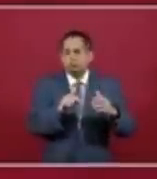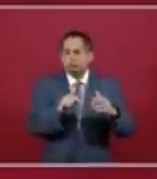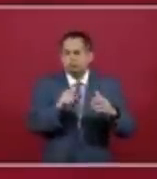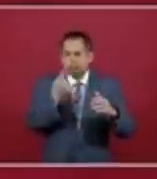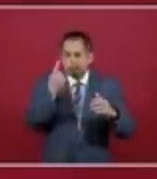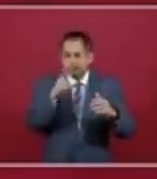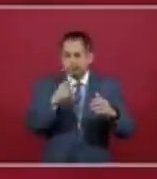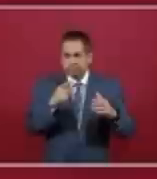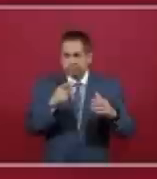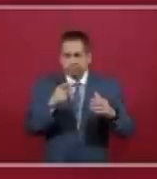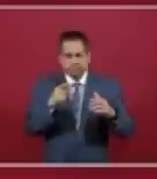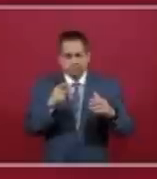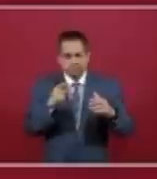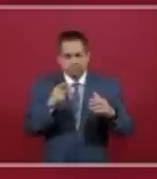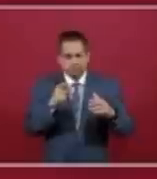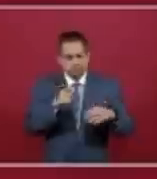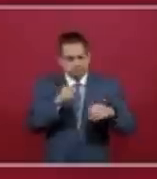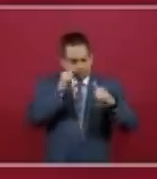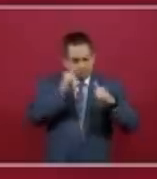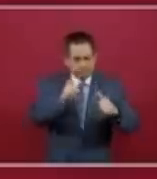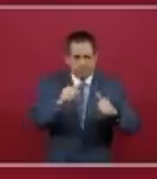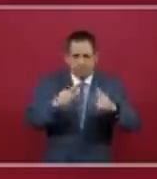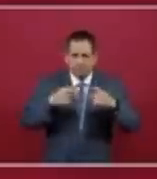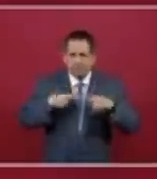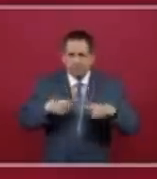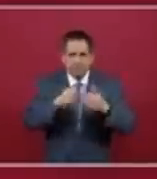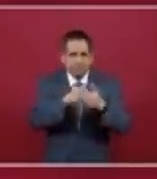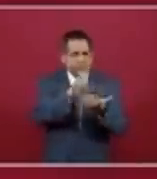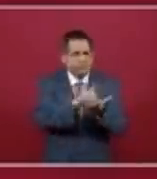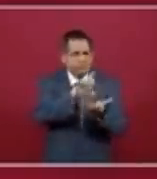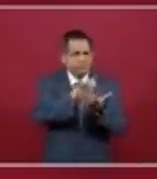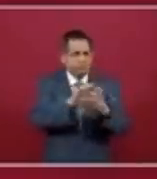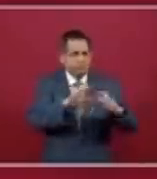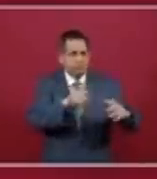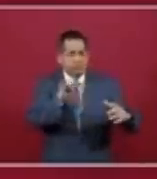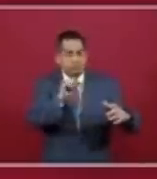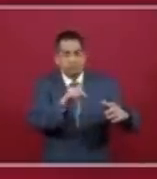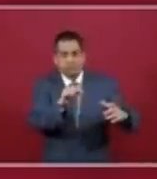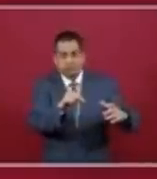para la atención a personas con discapacidad.